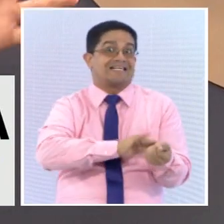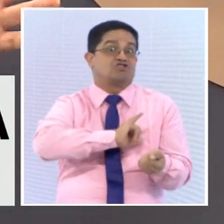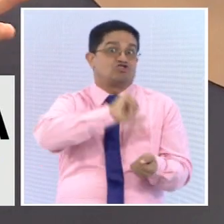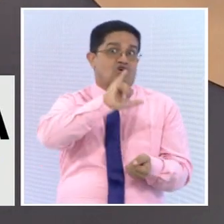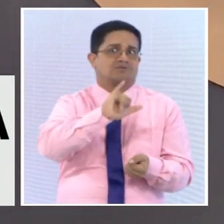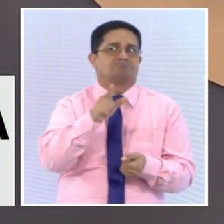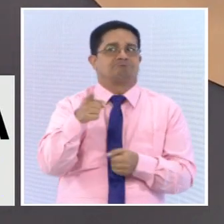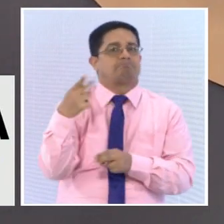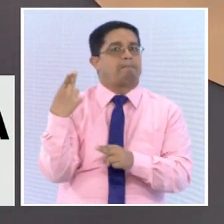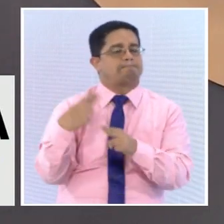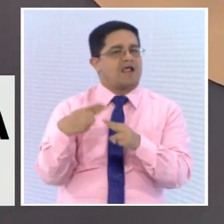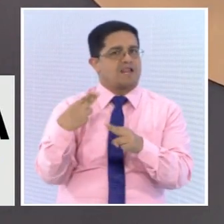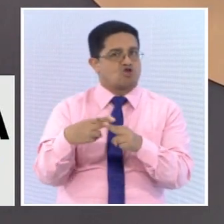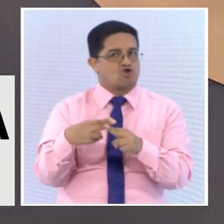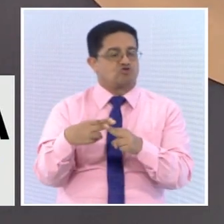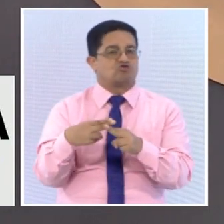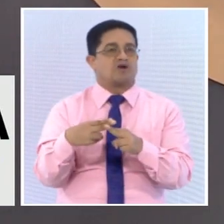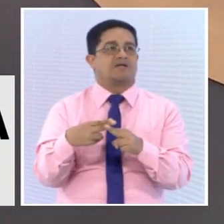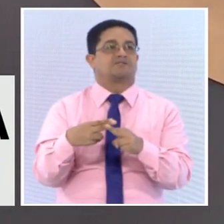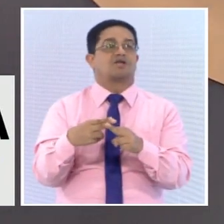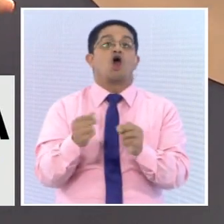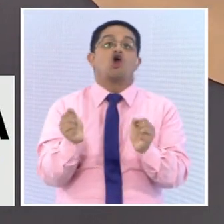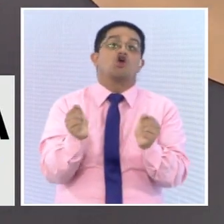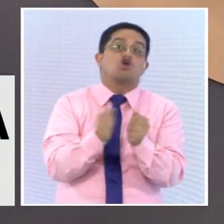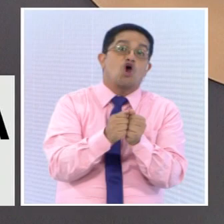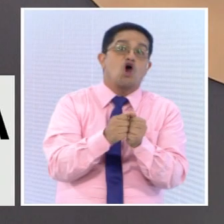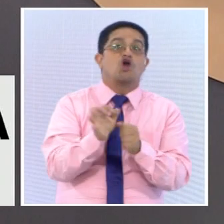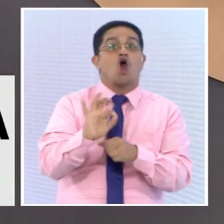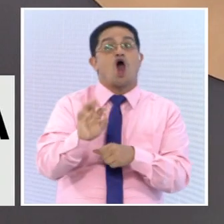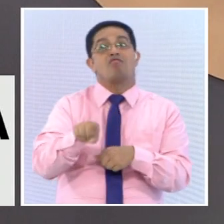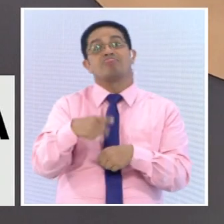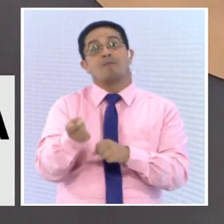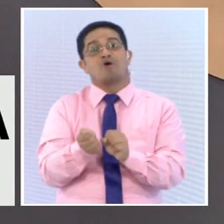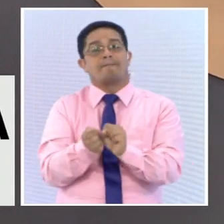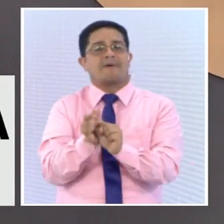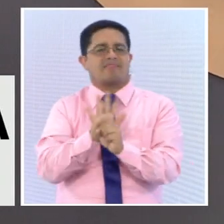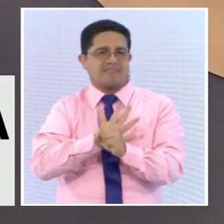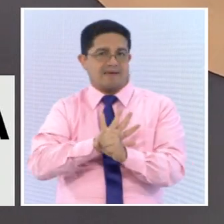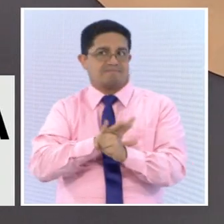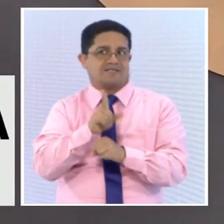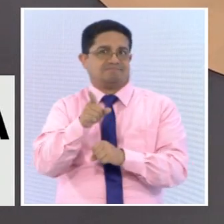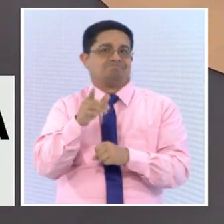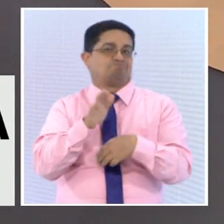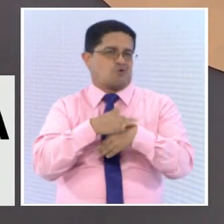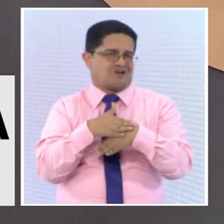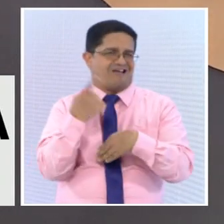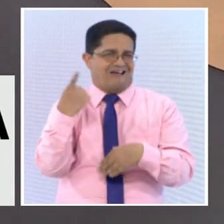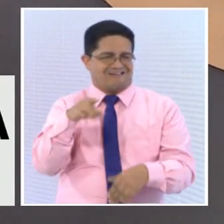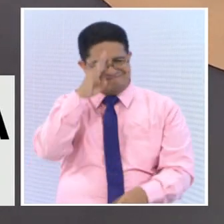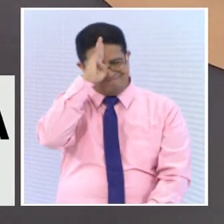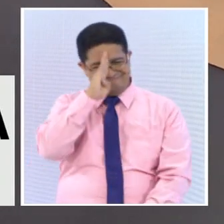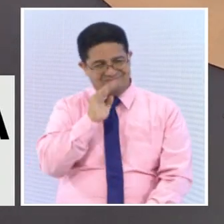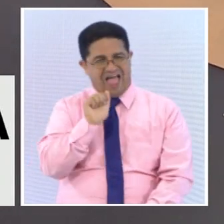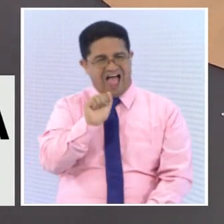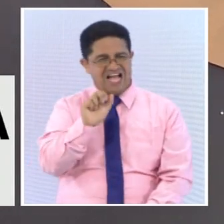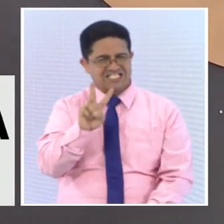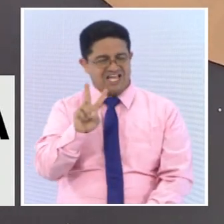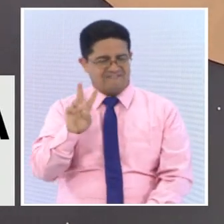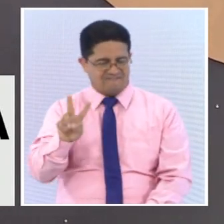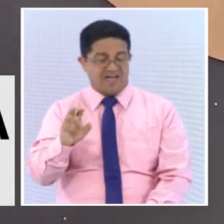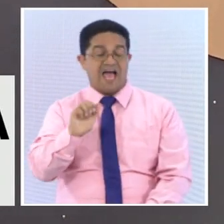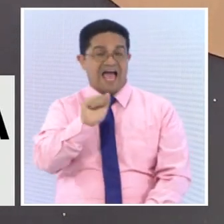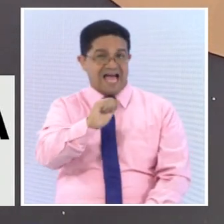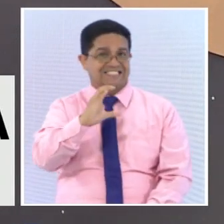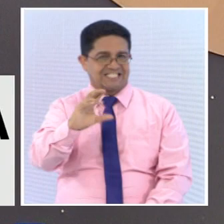el mundo. Con o sin pandemia ha sido el factor de muerte tanto de accidentes cerebrovasculares como infarto. ¿De dónde nace este método? Este método nace de